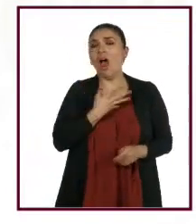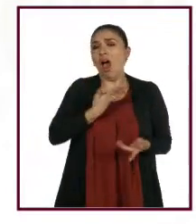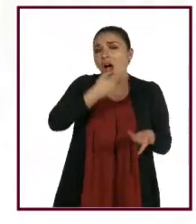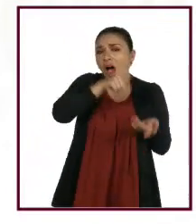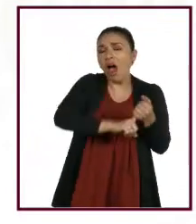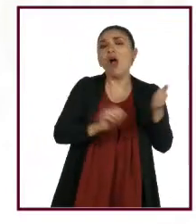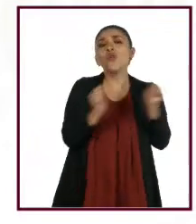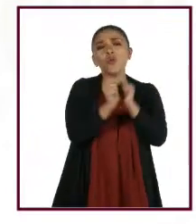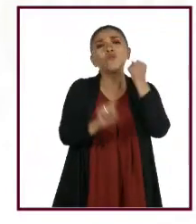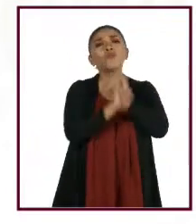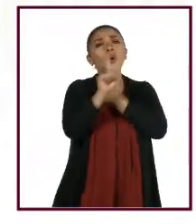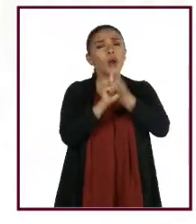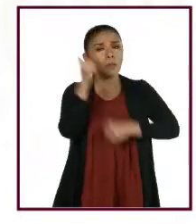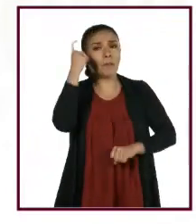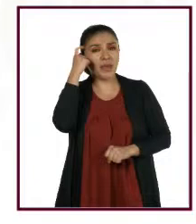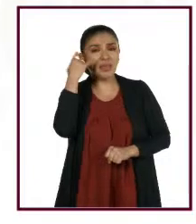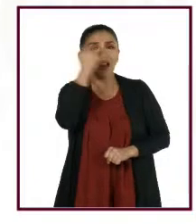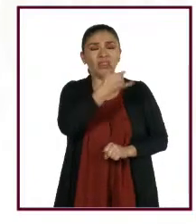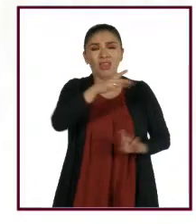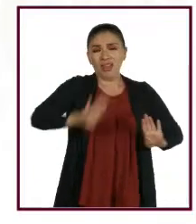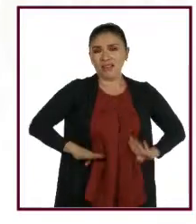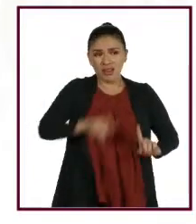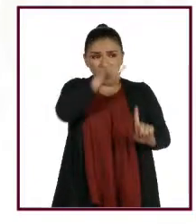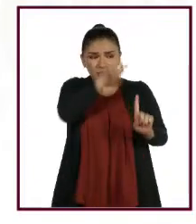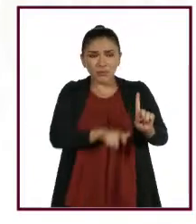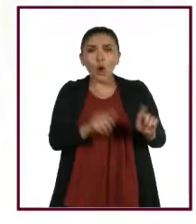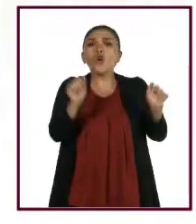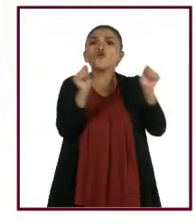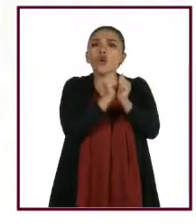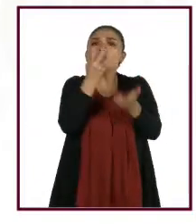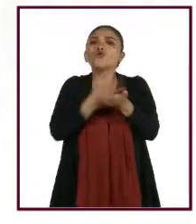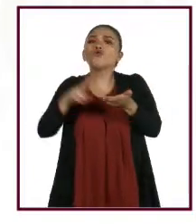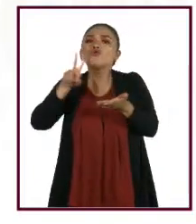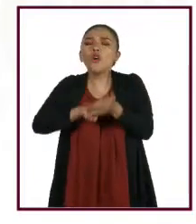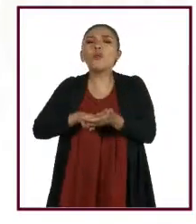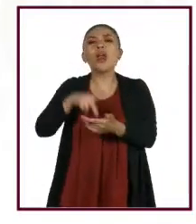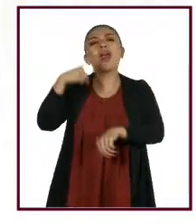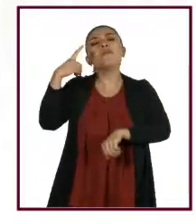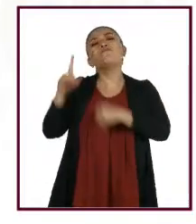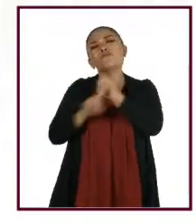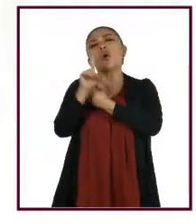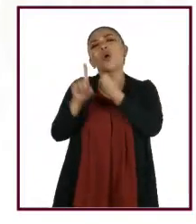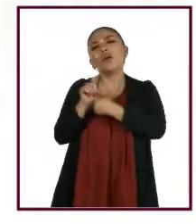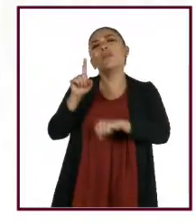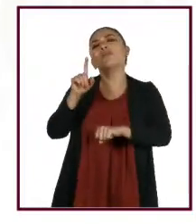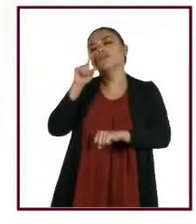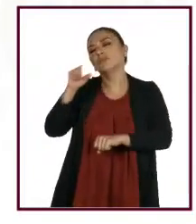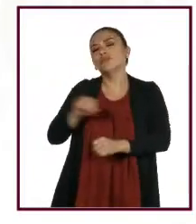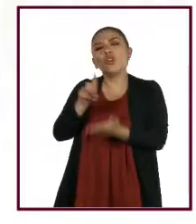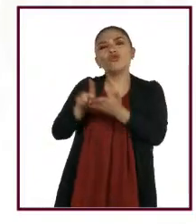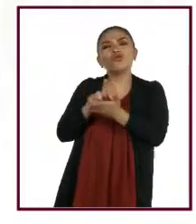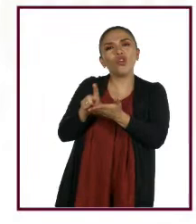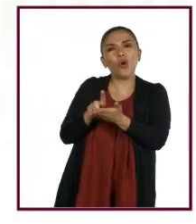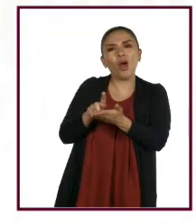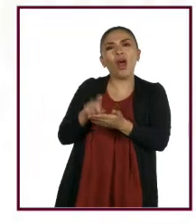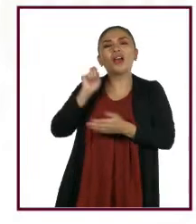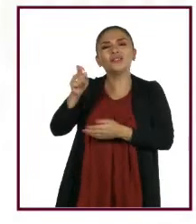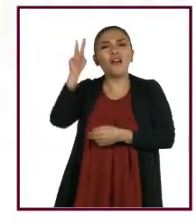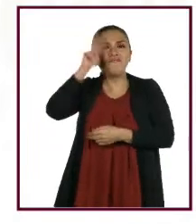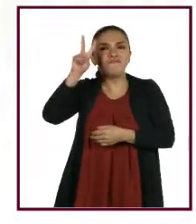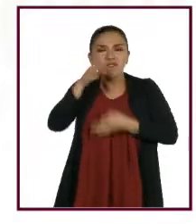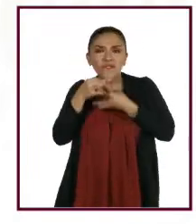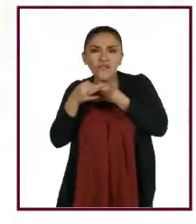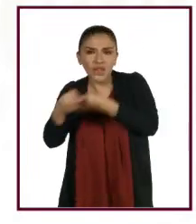trastorno mental y del comportamiento a la par de un trastorno por consumo de sustancias o que llamaríamos adicción